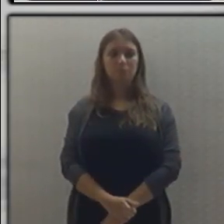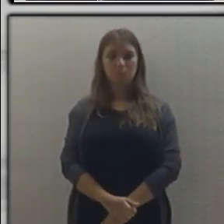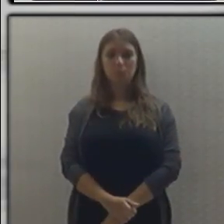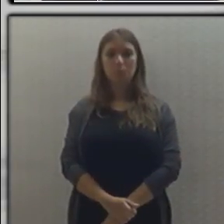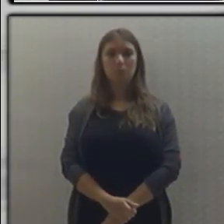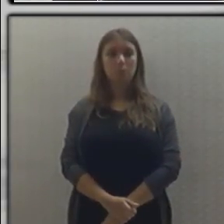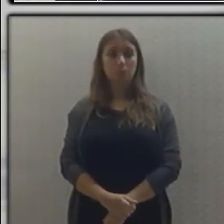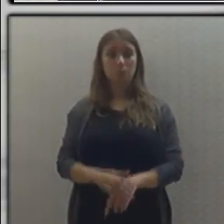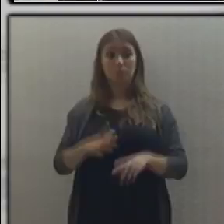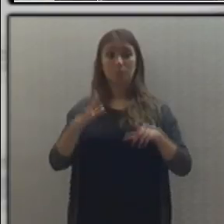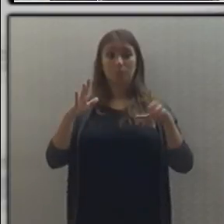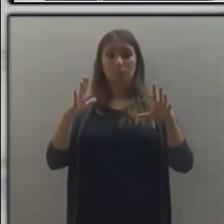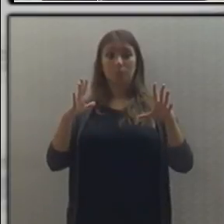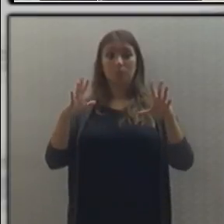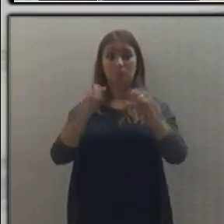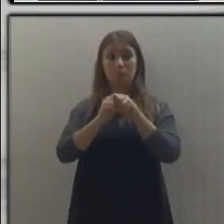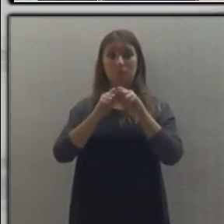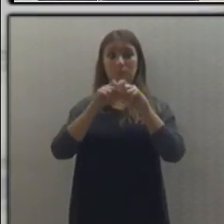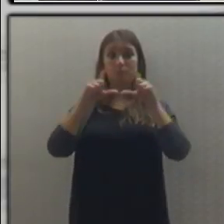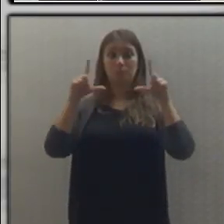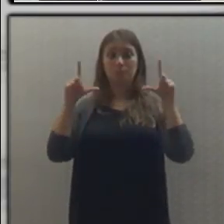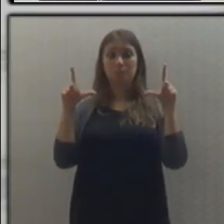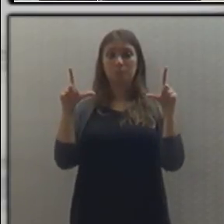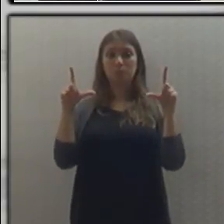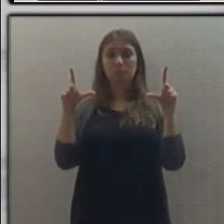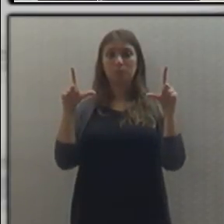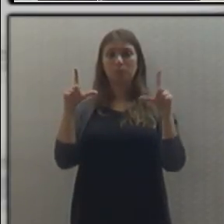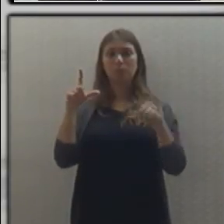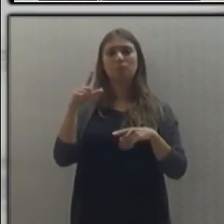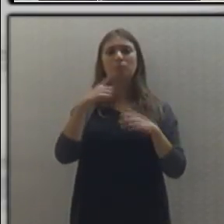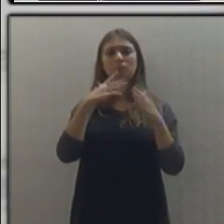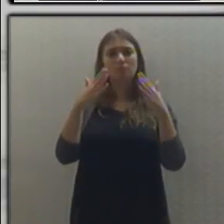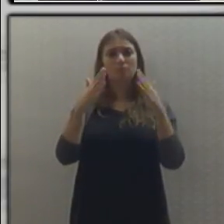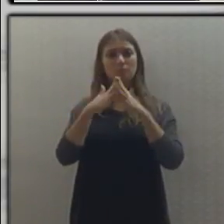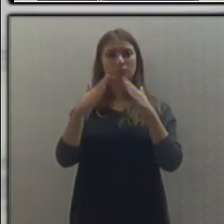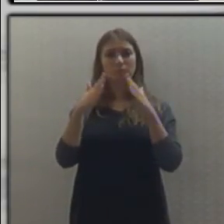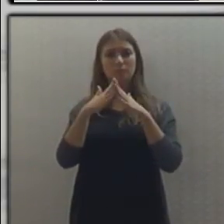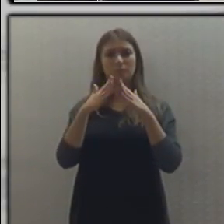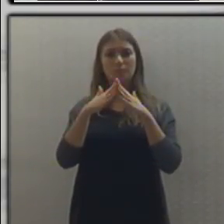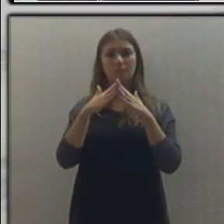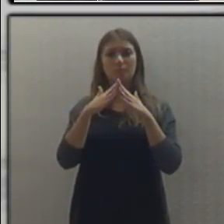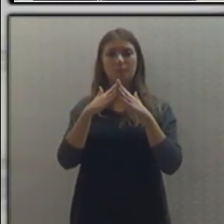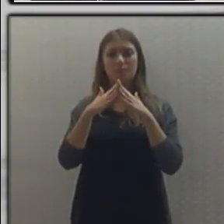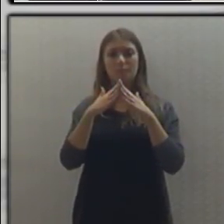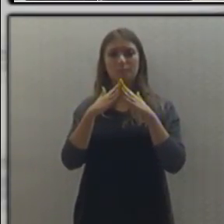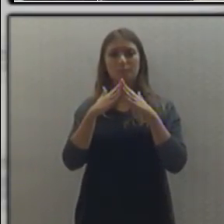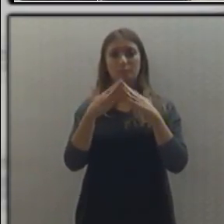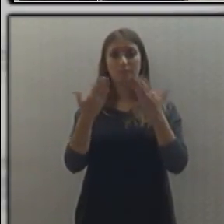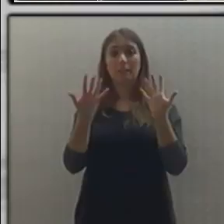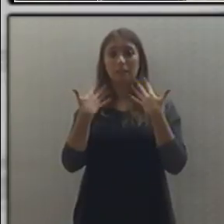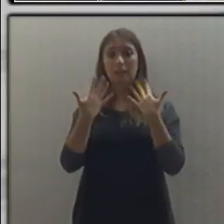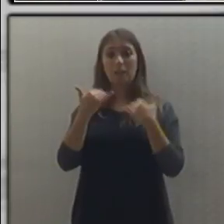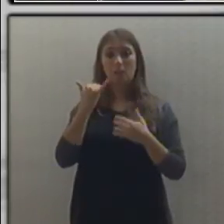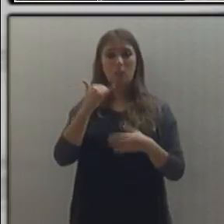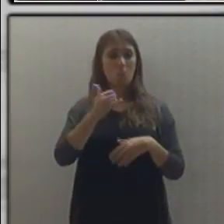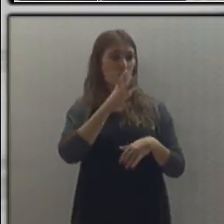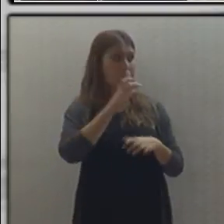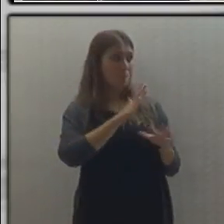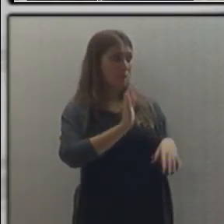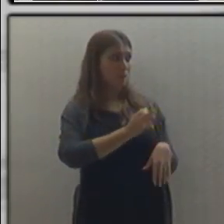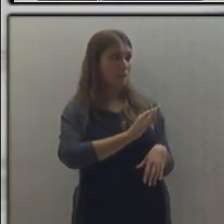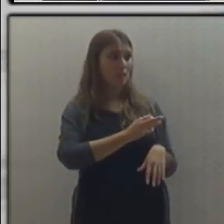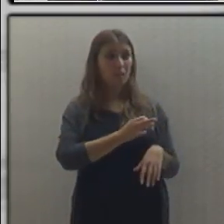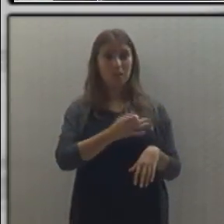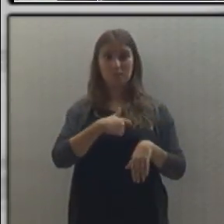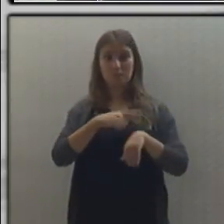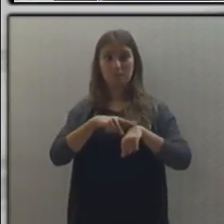Bien. Bueno, en realidad son unas viviendas que también tienen una terraza. Voy muy mal, ¿no?